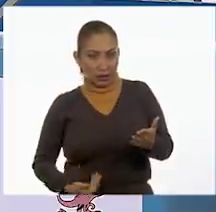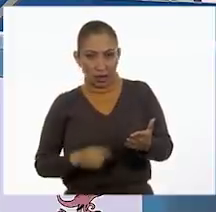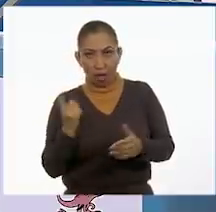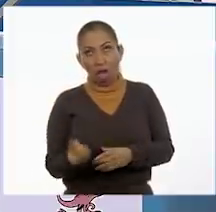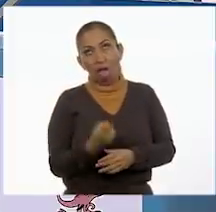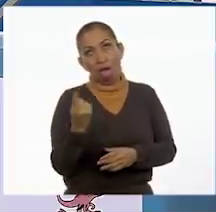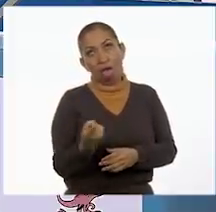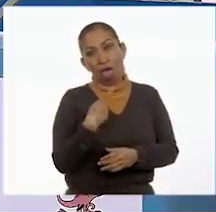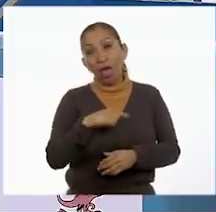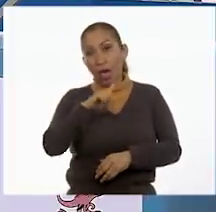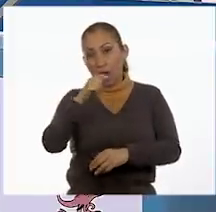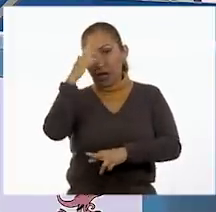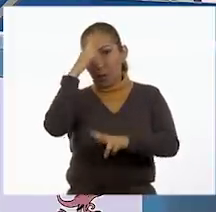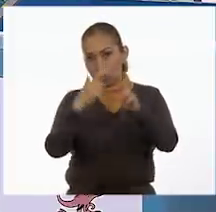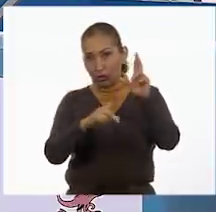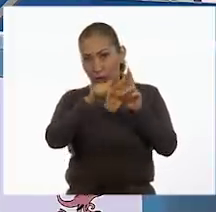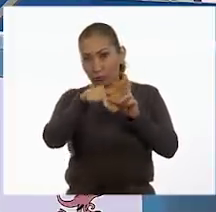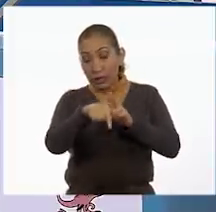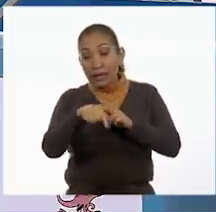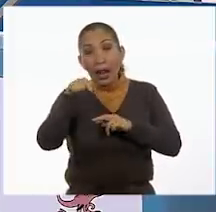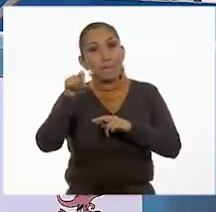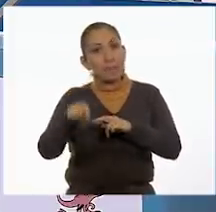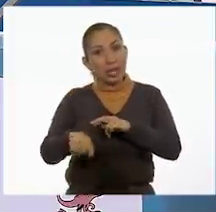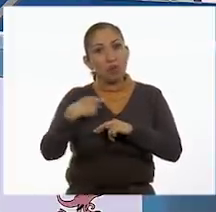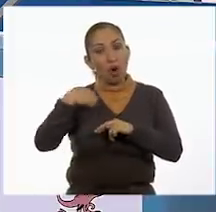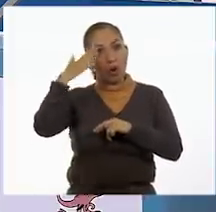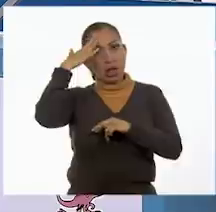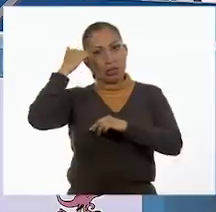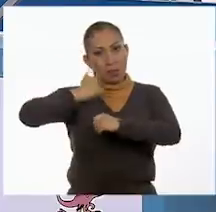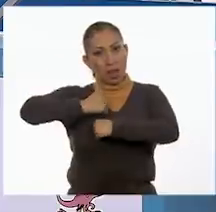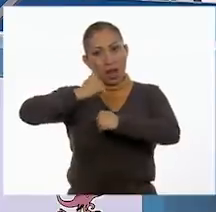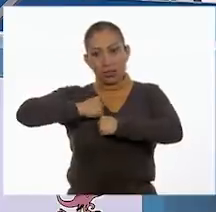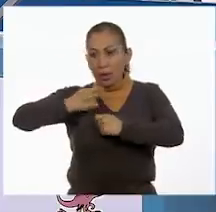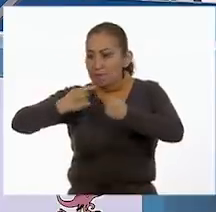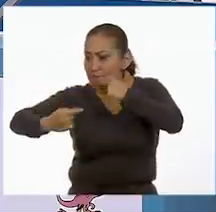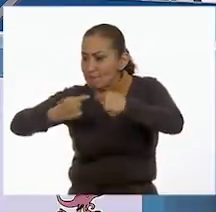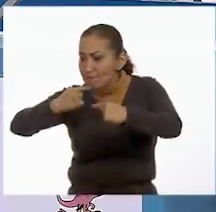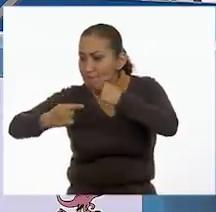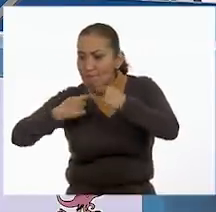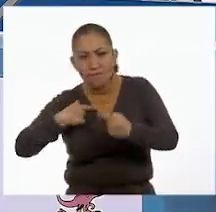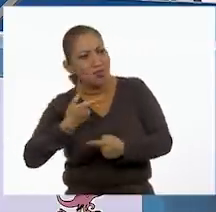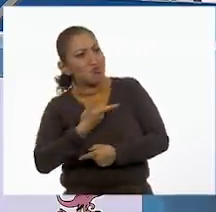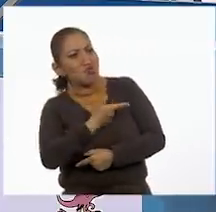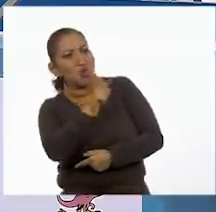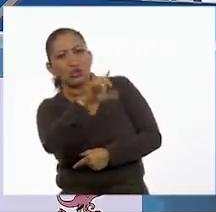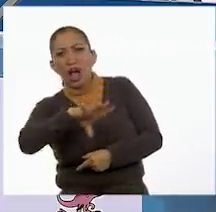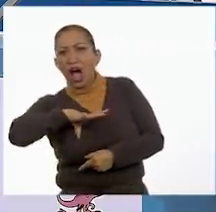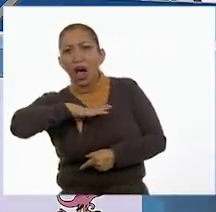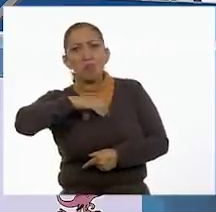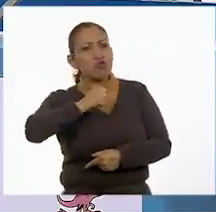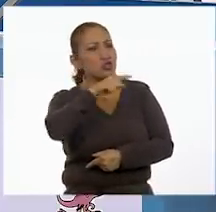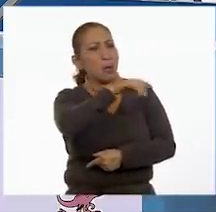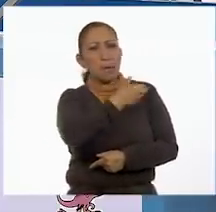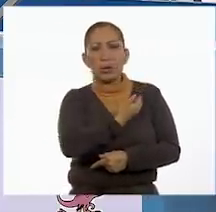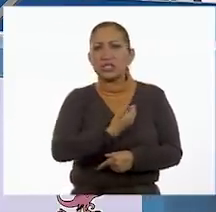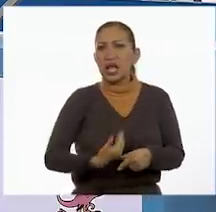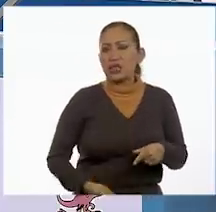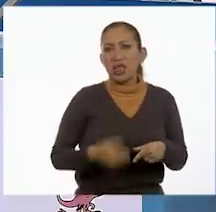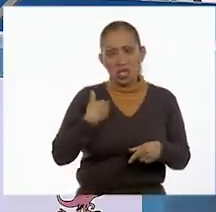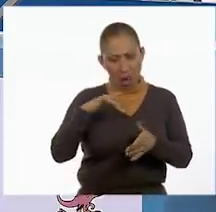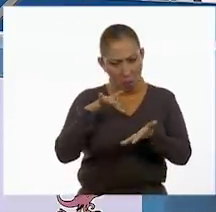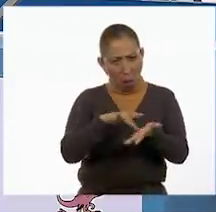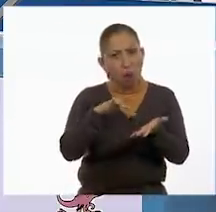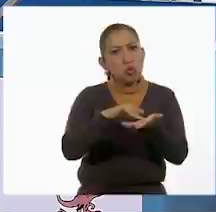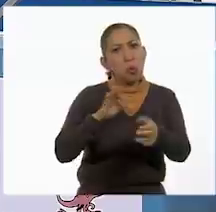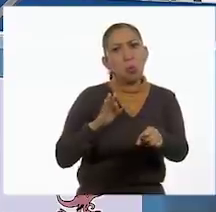que derrocó la Revolución Mexicana, él mismo fue un líder militar entre los liberales que denunciaba los abusos de poder y apoyaba la